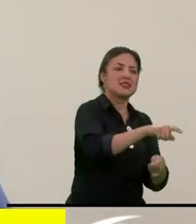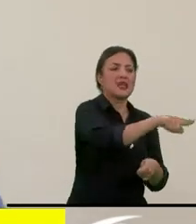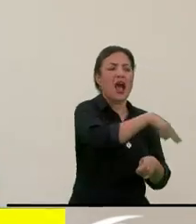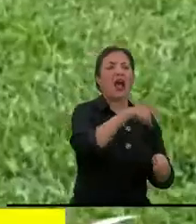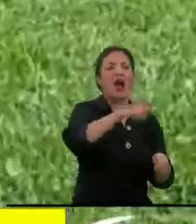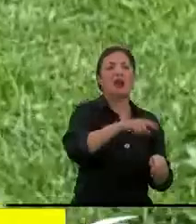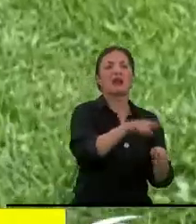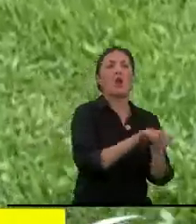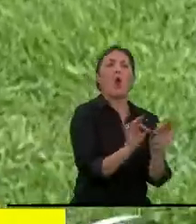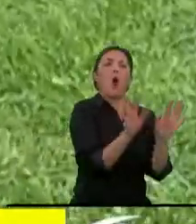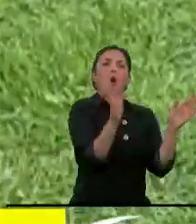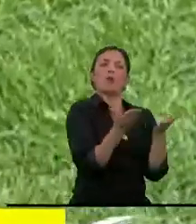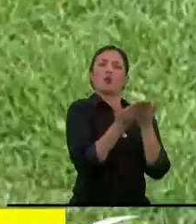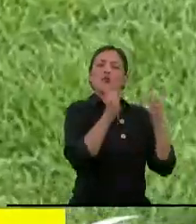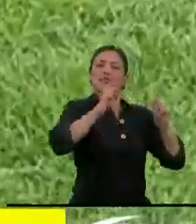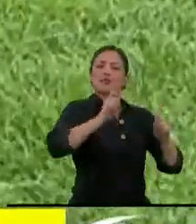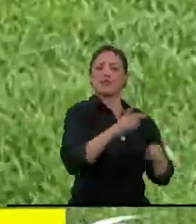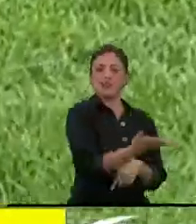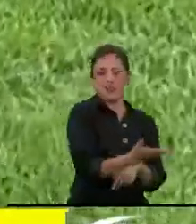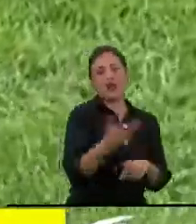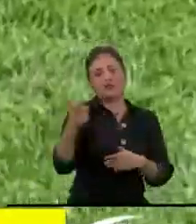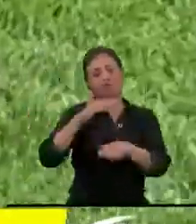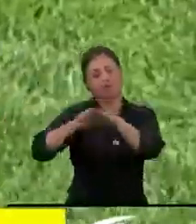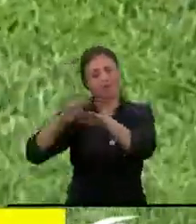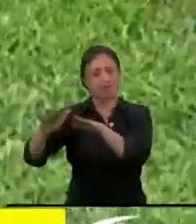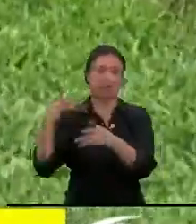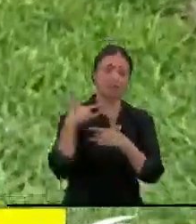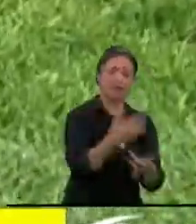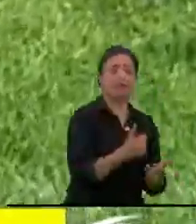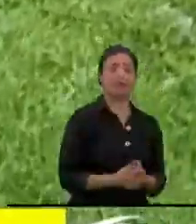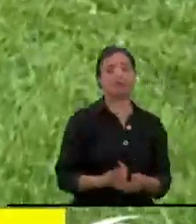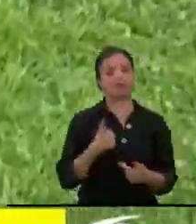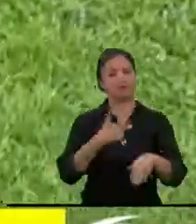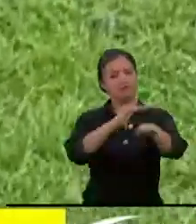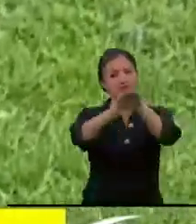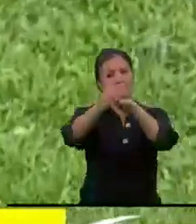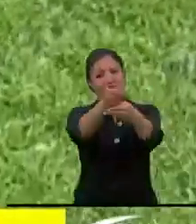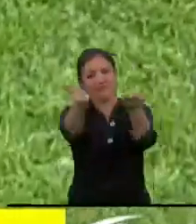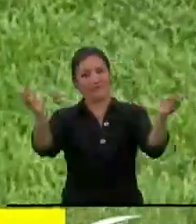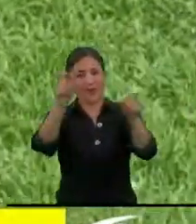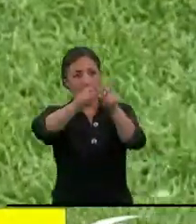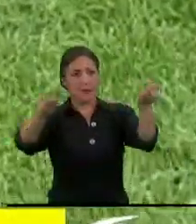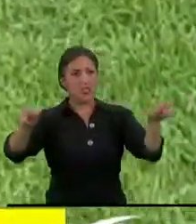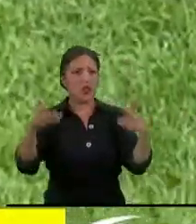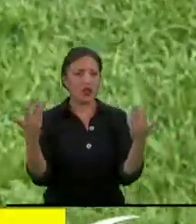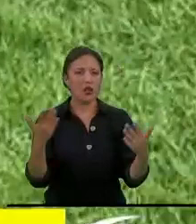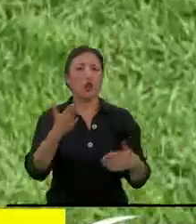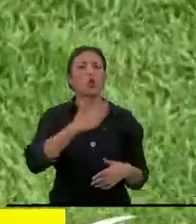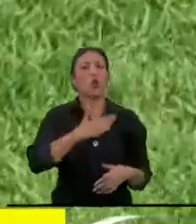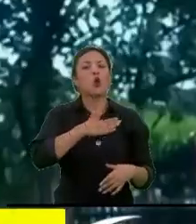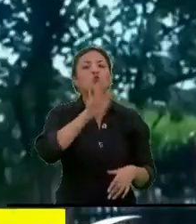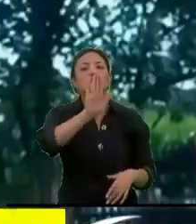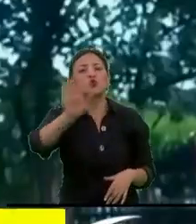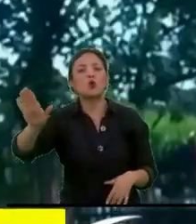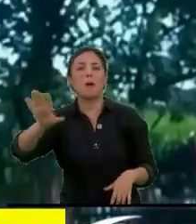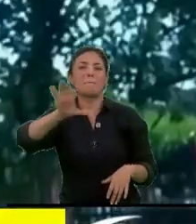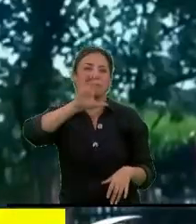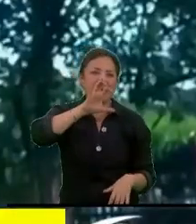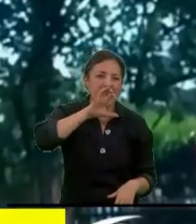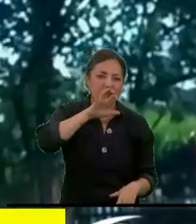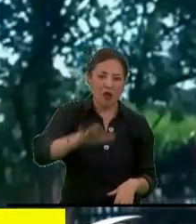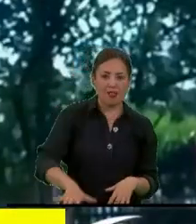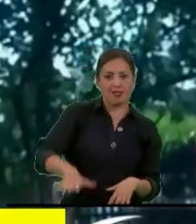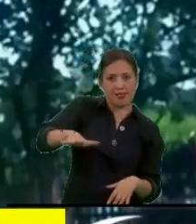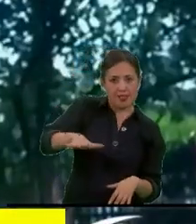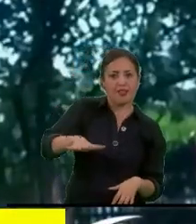segunda oportunidad. Los invitamos a donar. Yo quisiera hacerle la invitación a todas las personas que son dueños de perros de tamaño